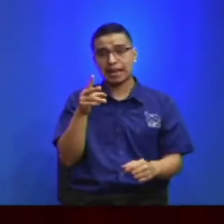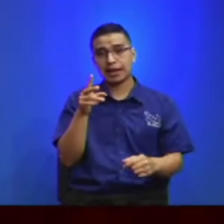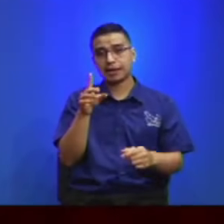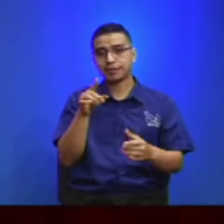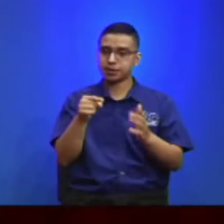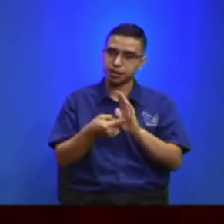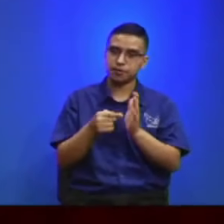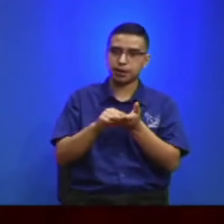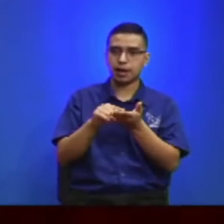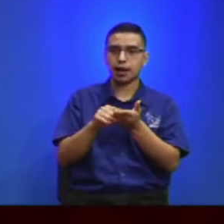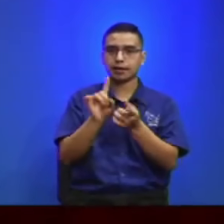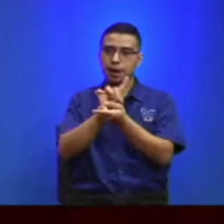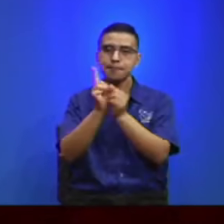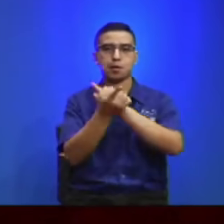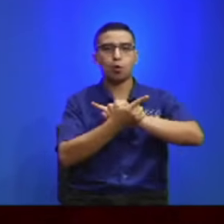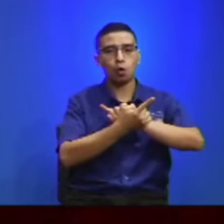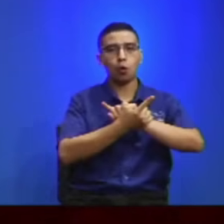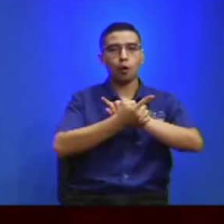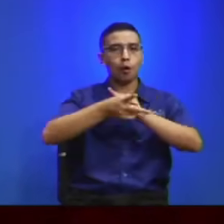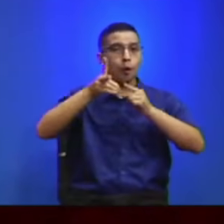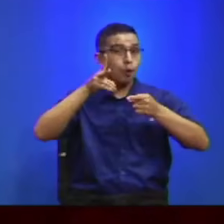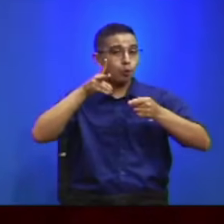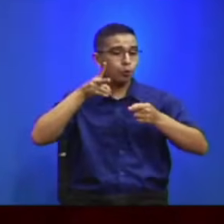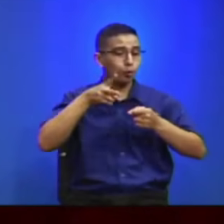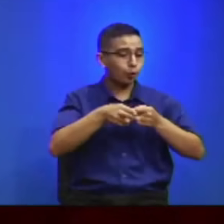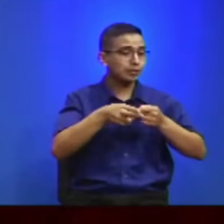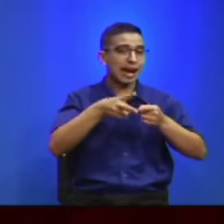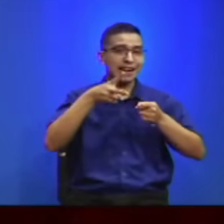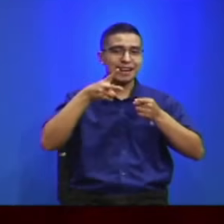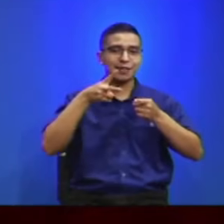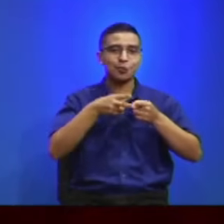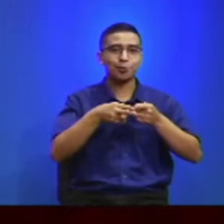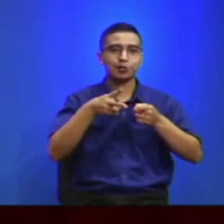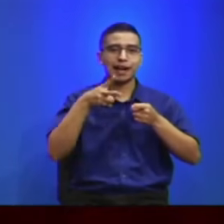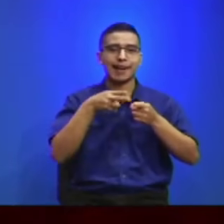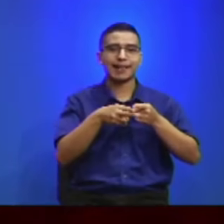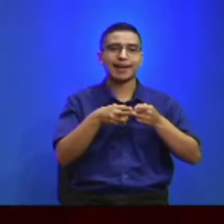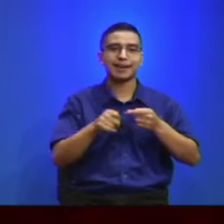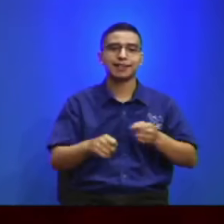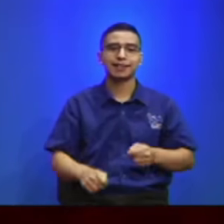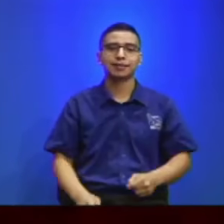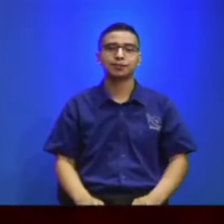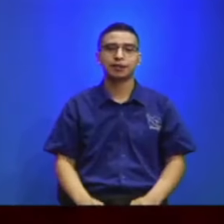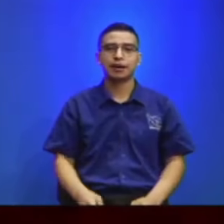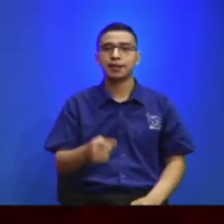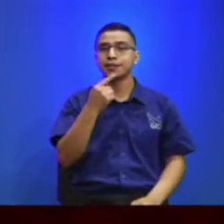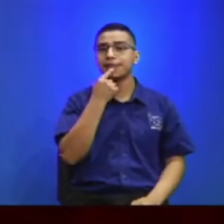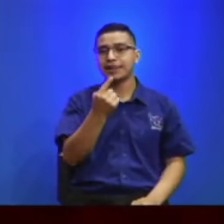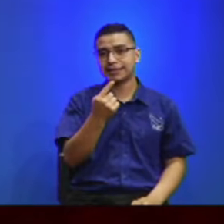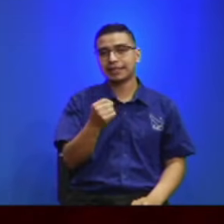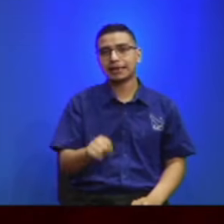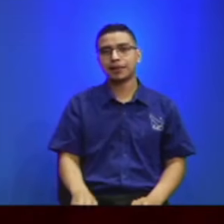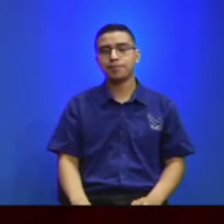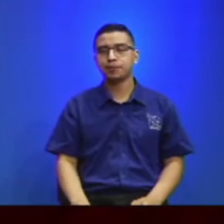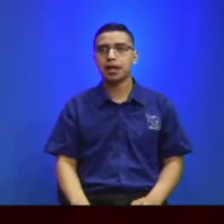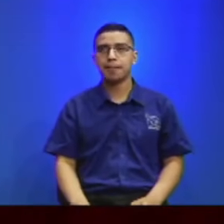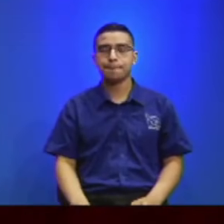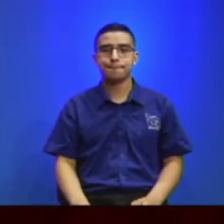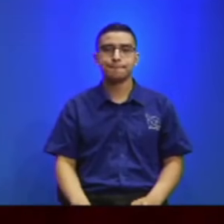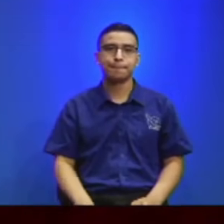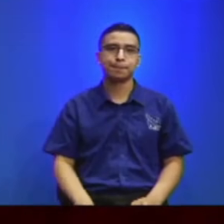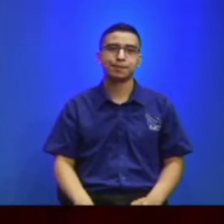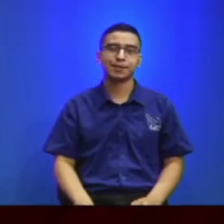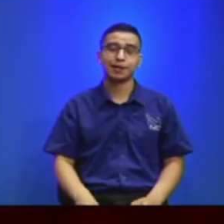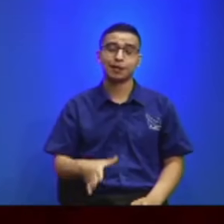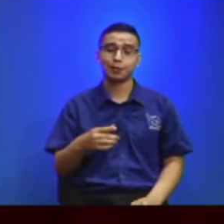le quite la palabra aire y le puse cortaré con mayúsculas porque en mayúscula admiración la que